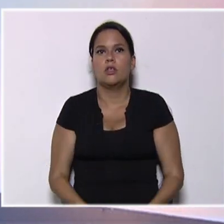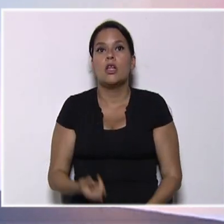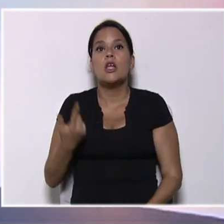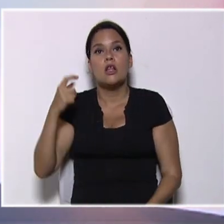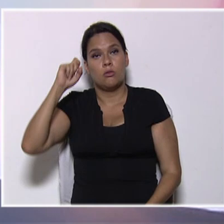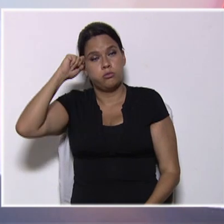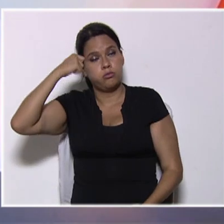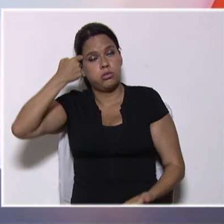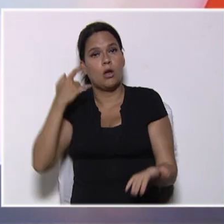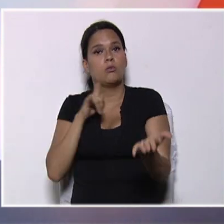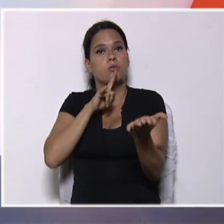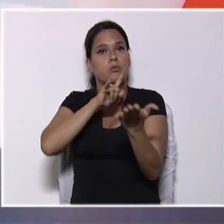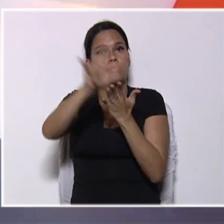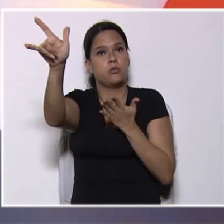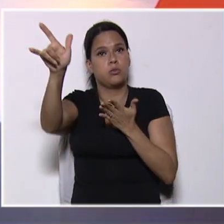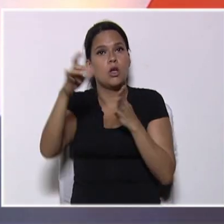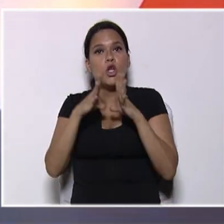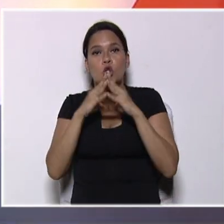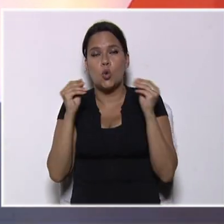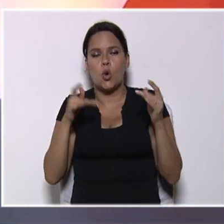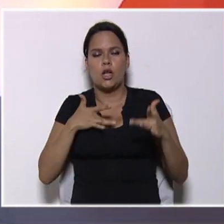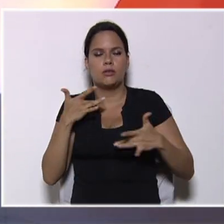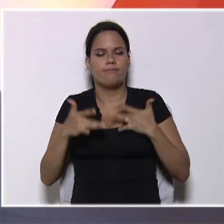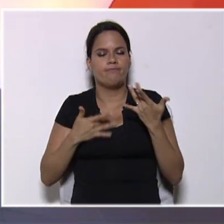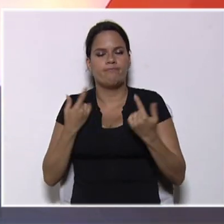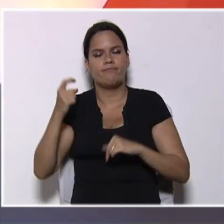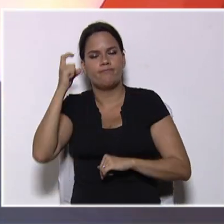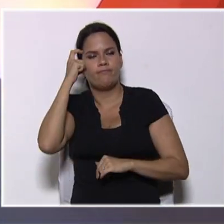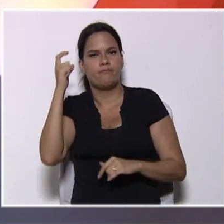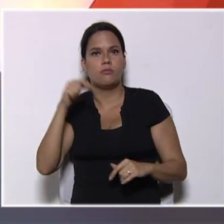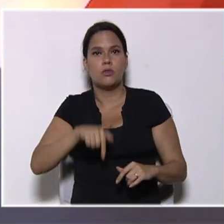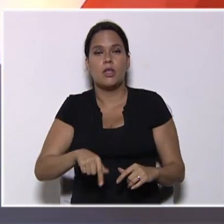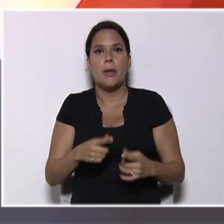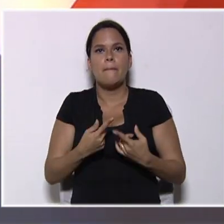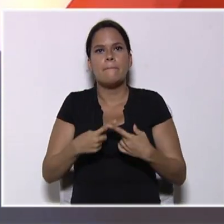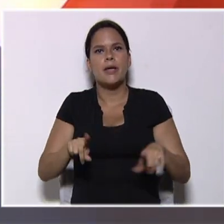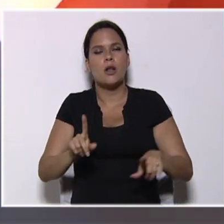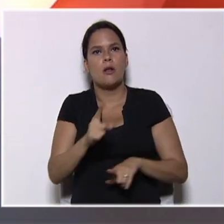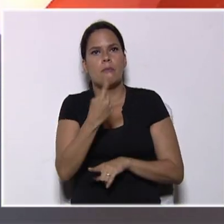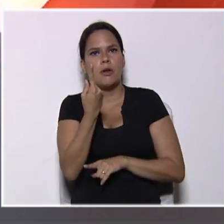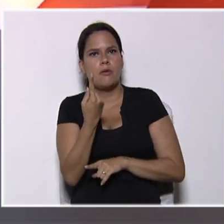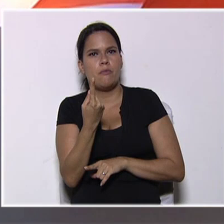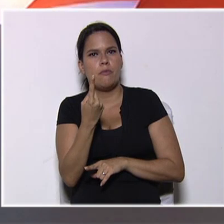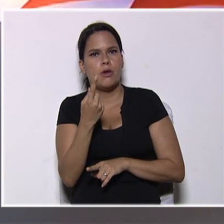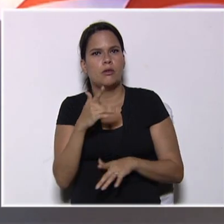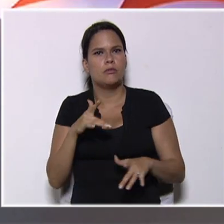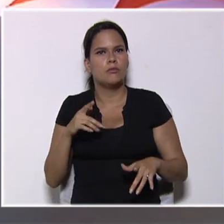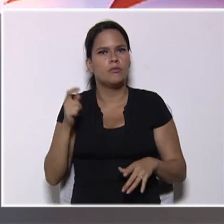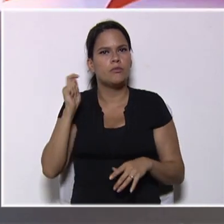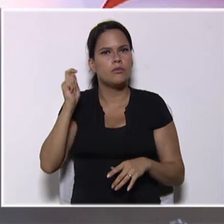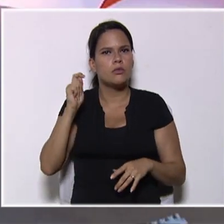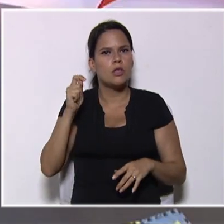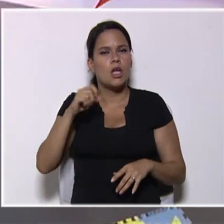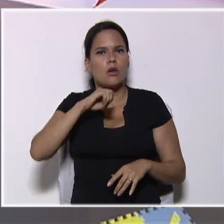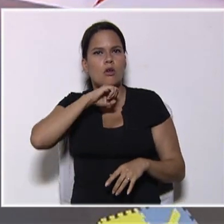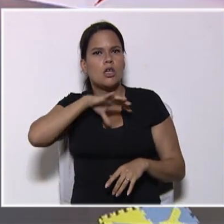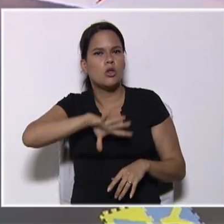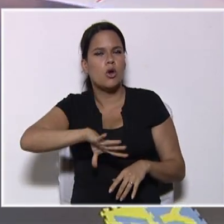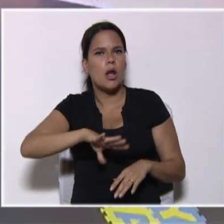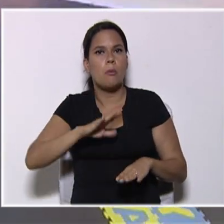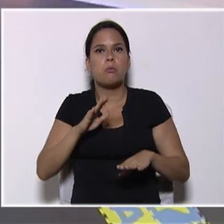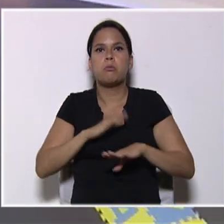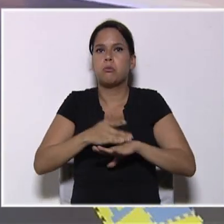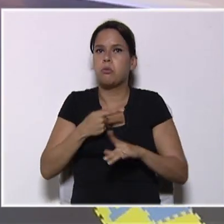Telegram donde vas a tener las asignaciones del día de hoy. Pero la primera asignación de este día es con la historia, por eso yo